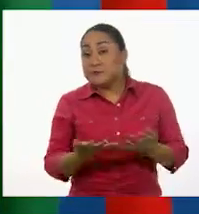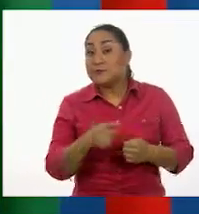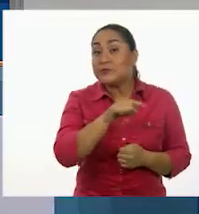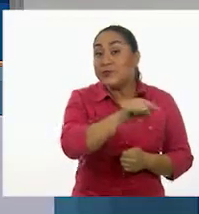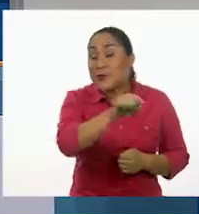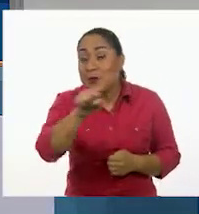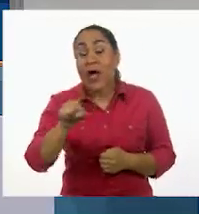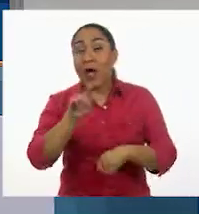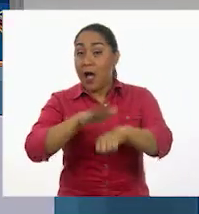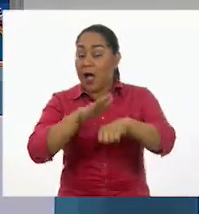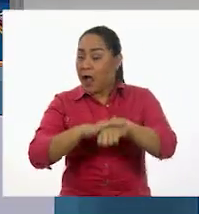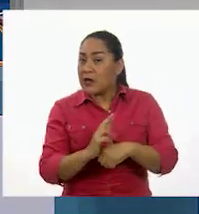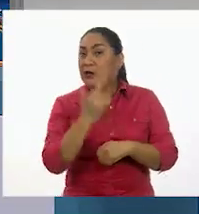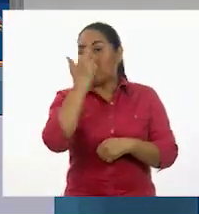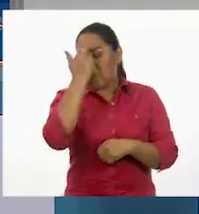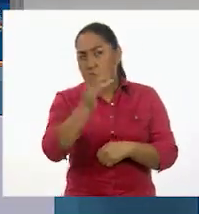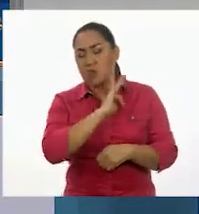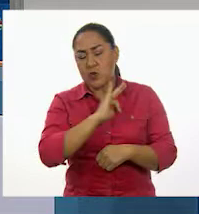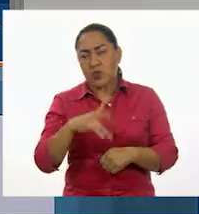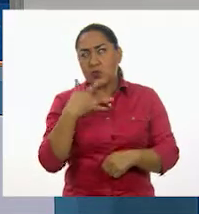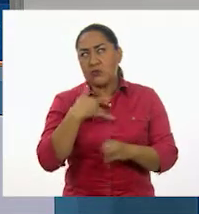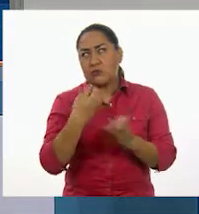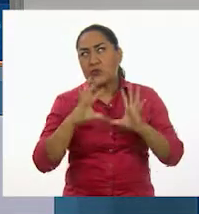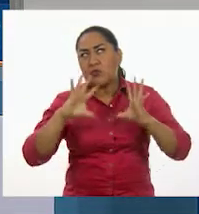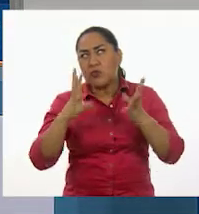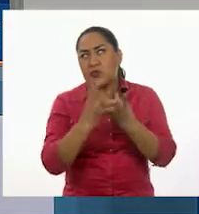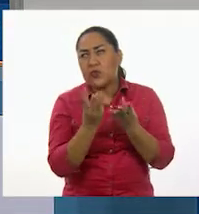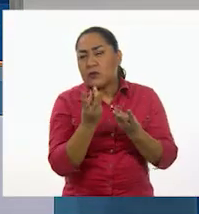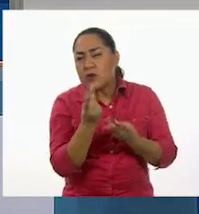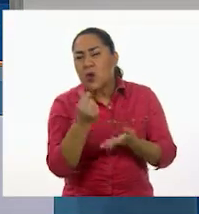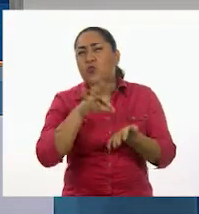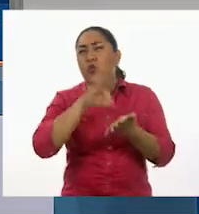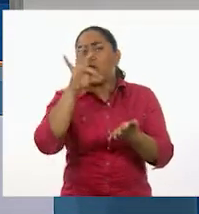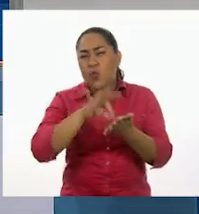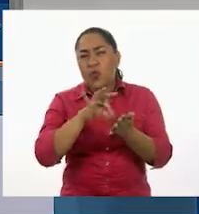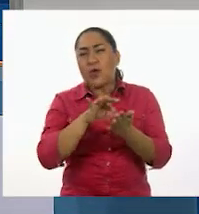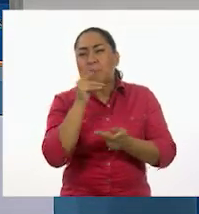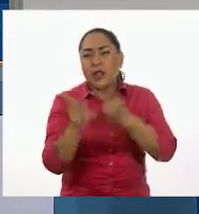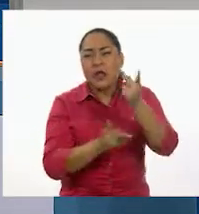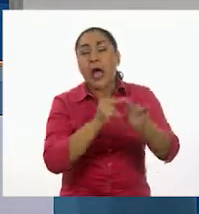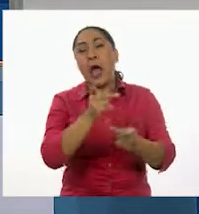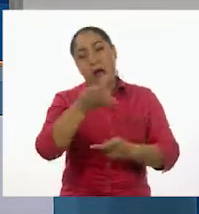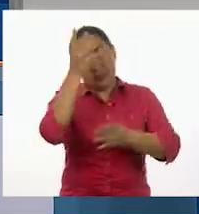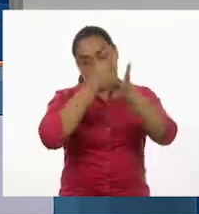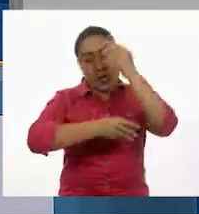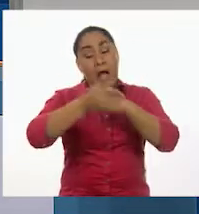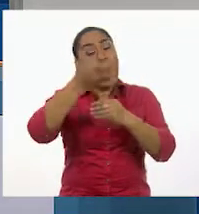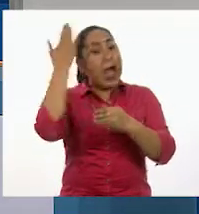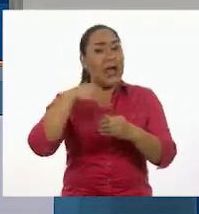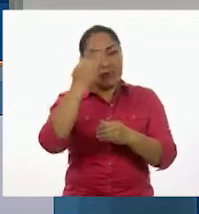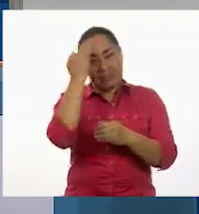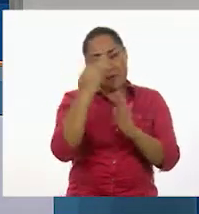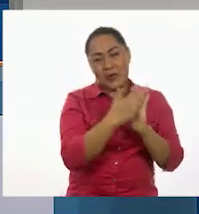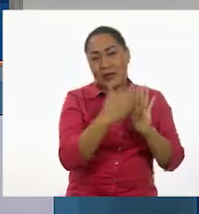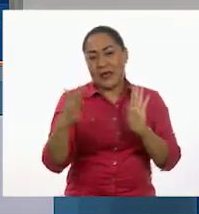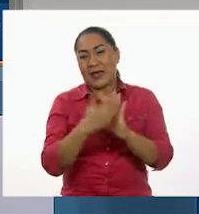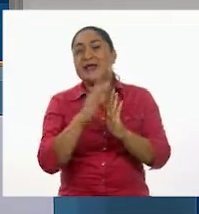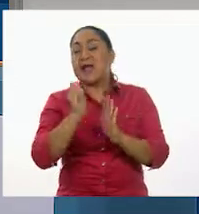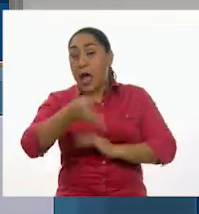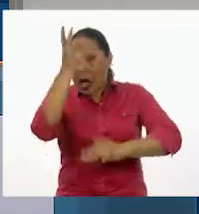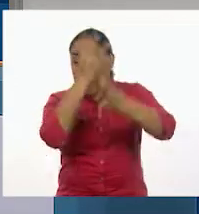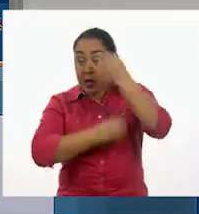casa, recuerden que pueden llevar su propia cuenta de puntos y que estaremos repasando los aprendizajes adquiridos en la etapa anterior de Aprende en Casa